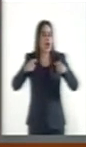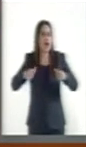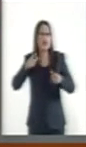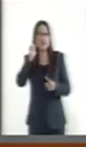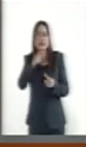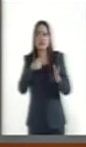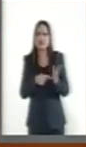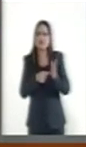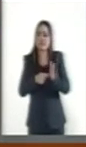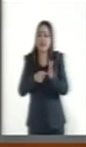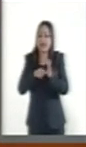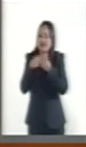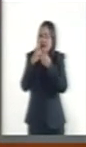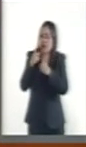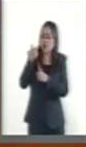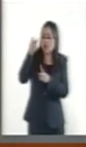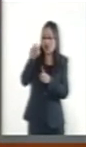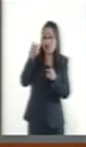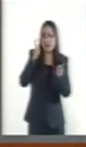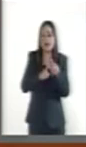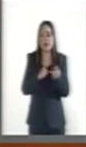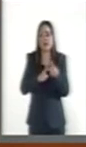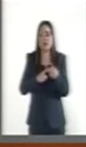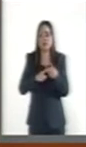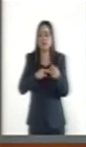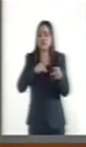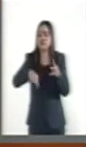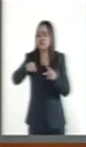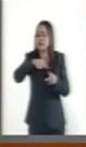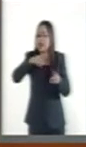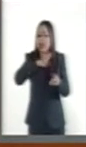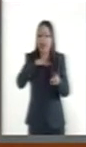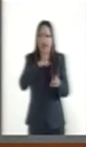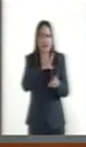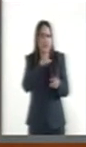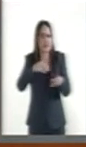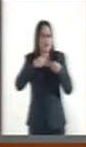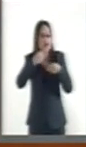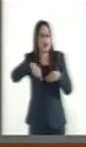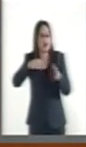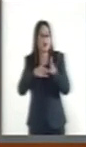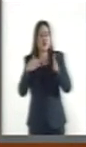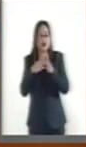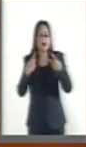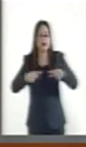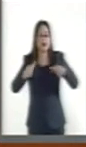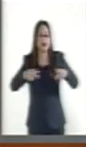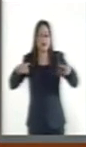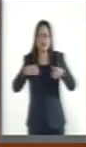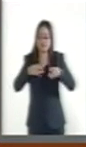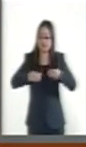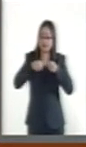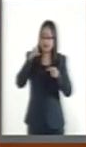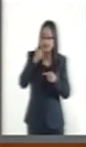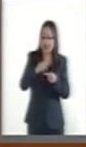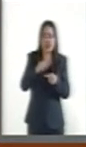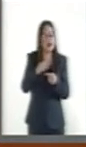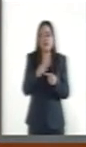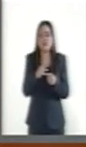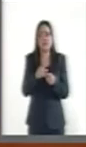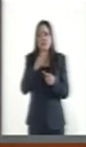el desarrollo económico, la movilidad social y la calidad de vida de los millones de ciudadanos